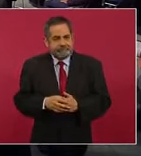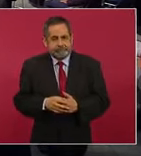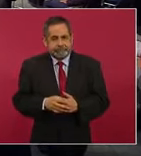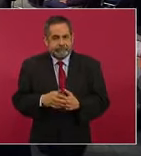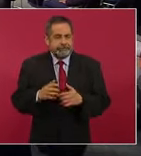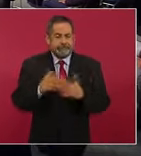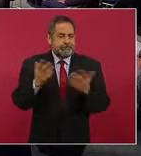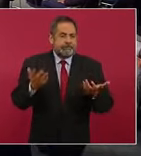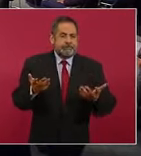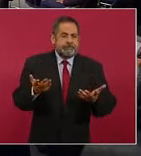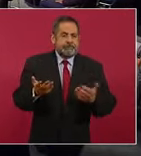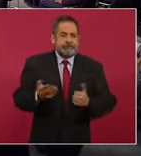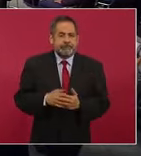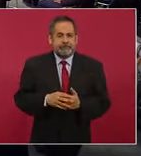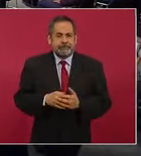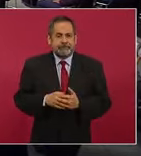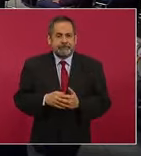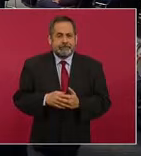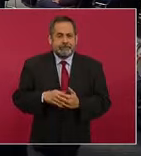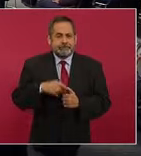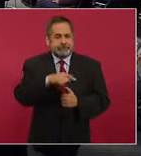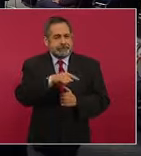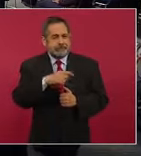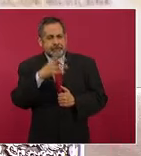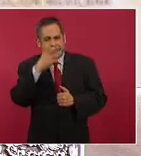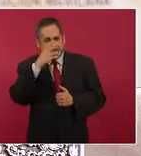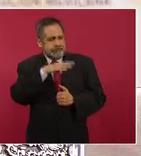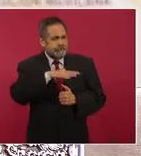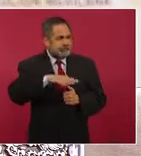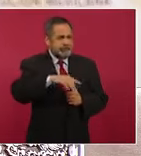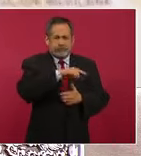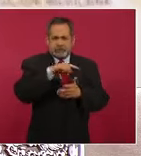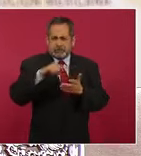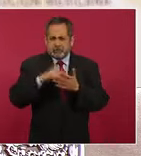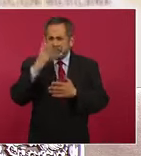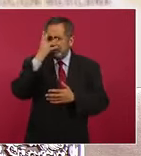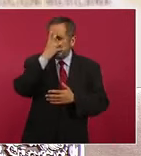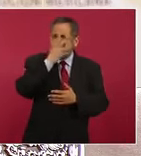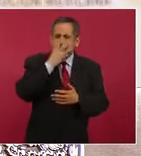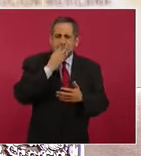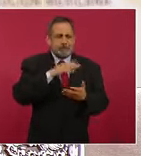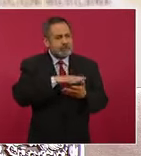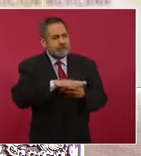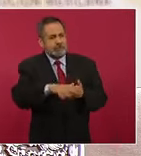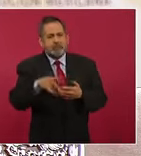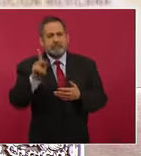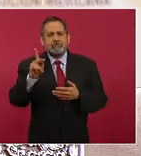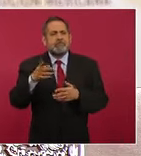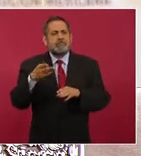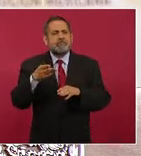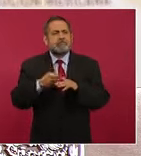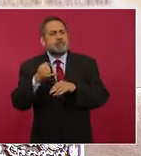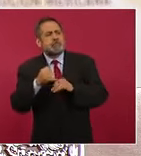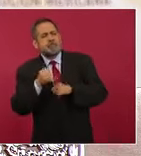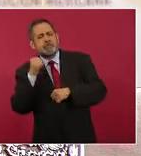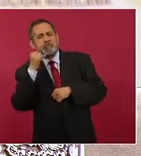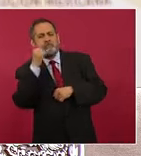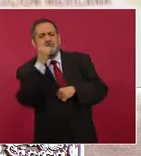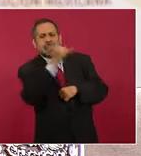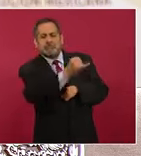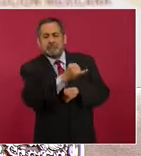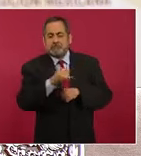porque pues es muy bella esta zona, pero muy distante del